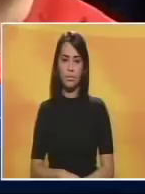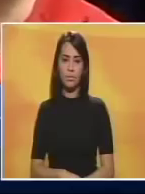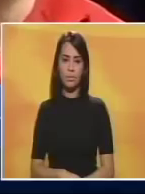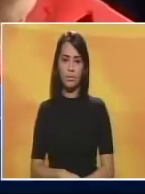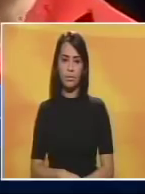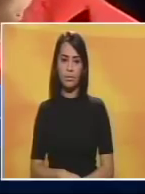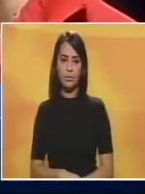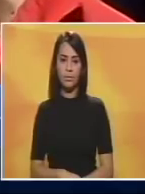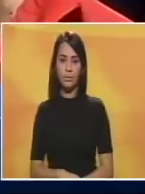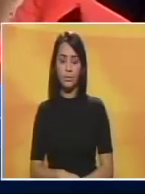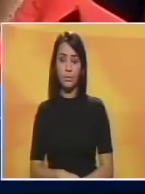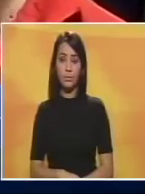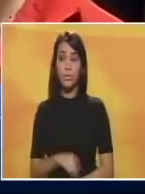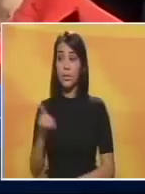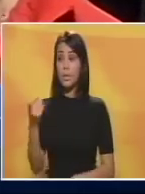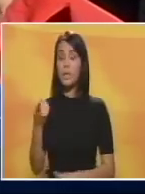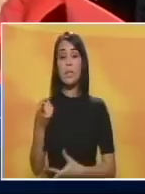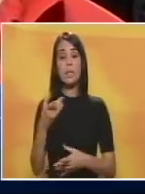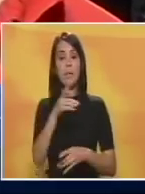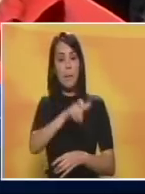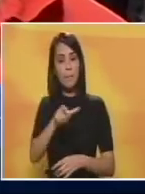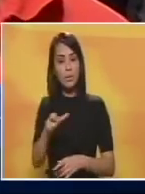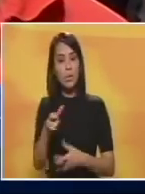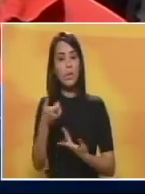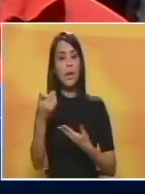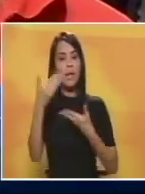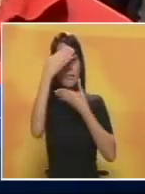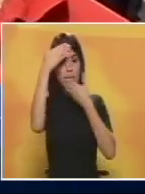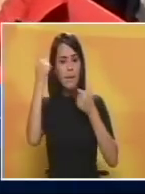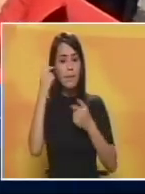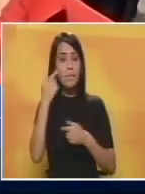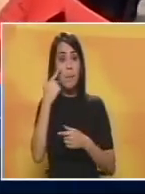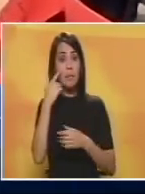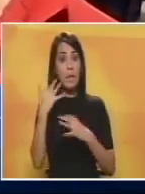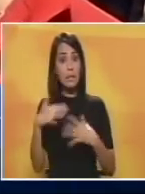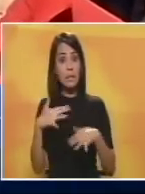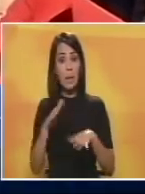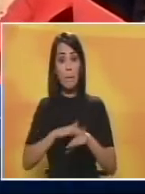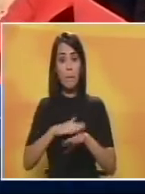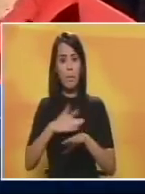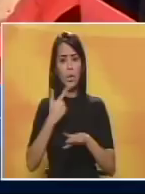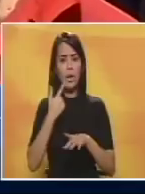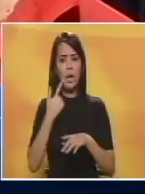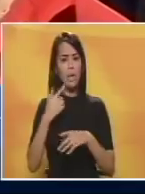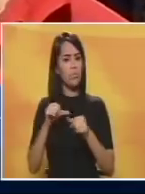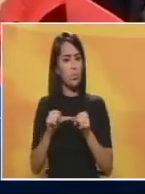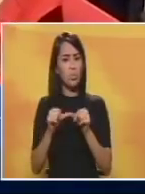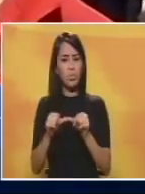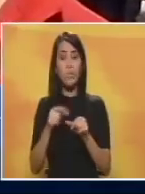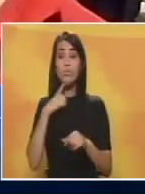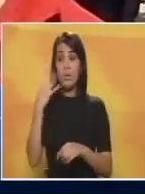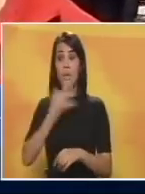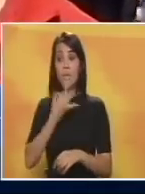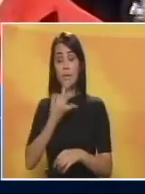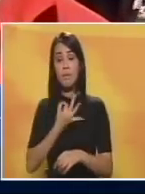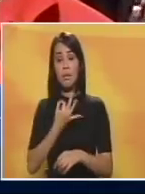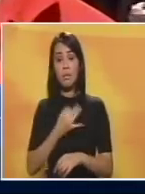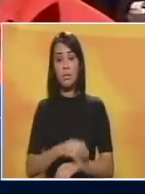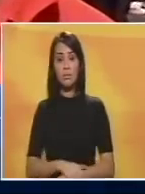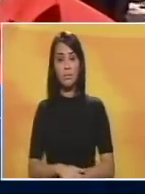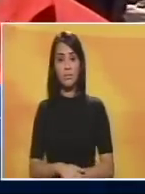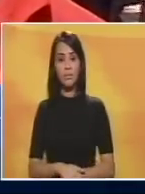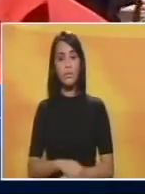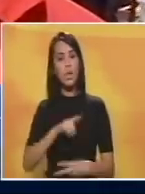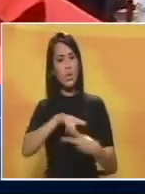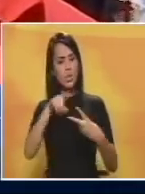mantenga a la gente del SEBIN alerta, porque las intrigas siguen pasando, y es cierto, la CIA,